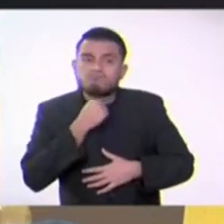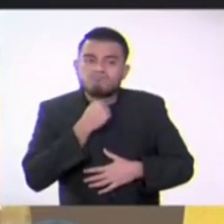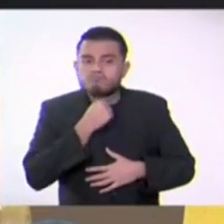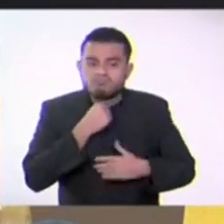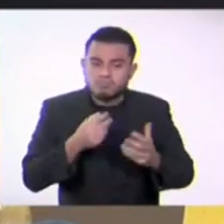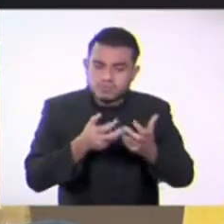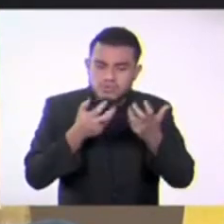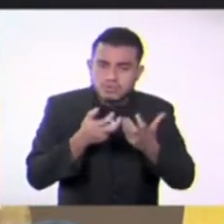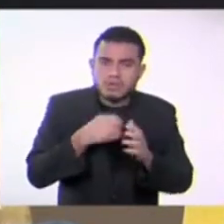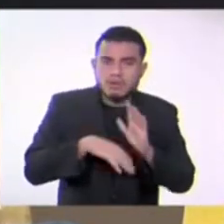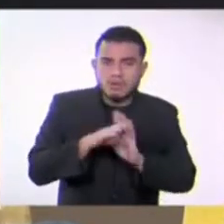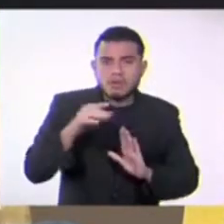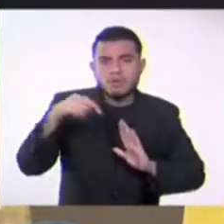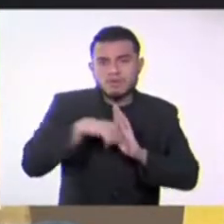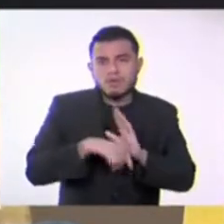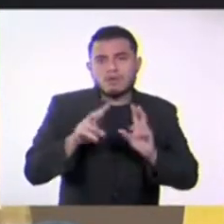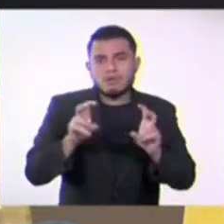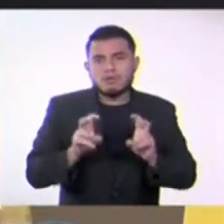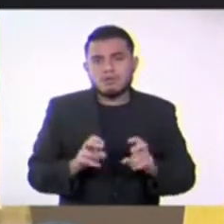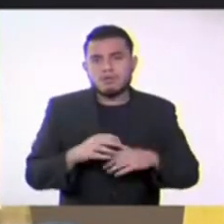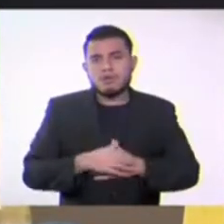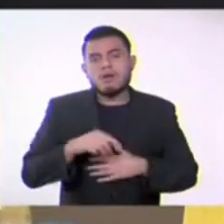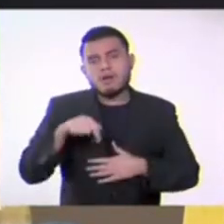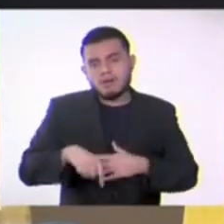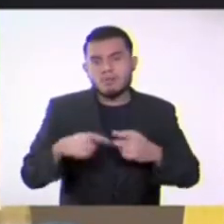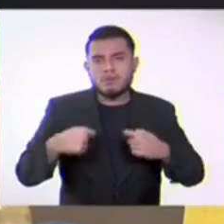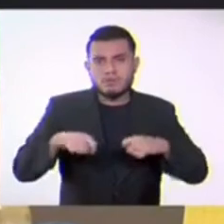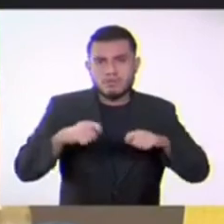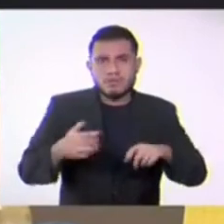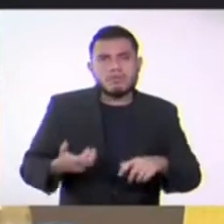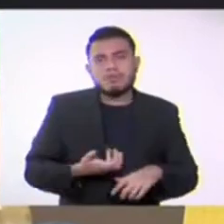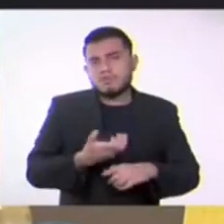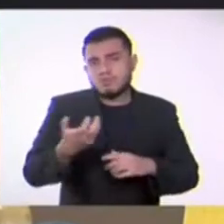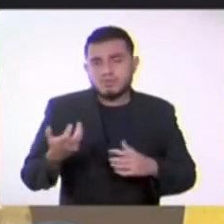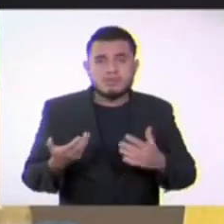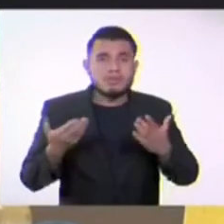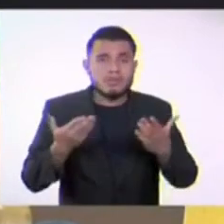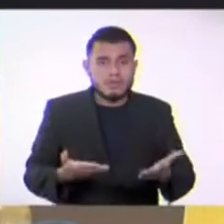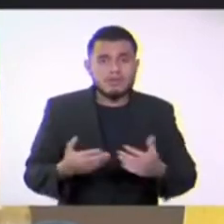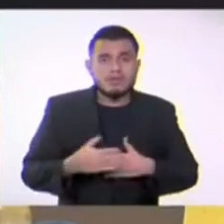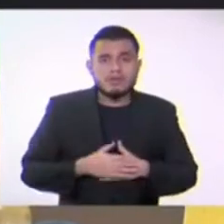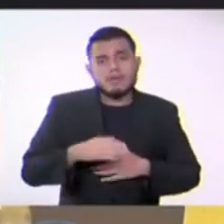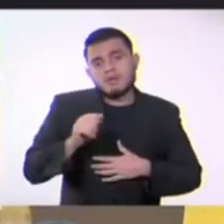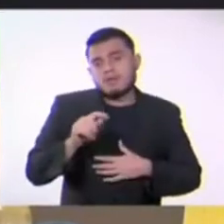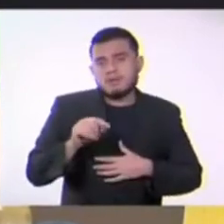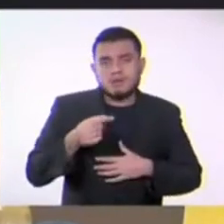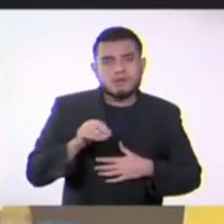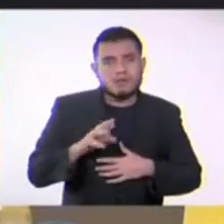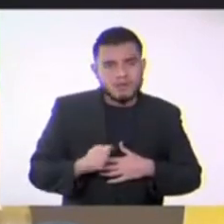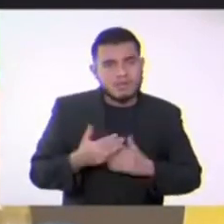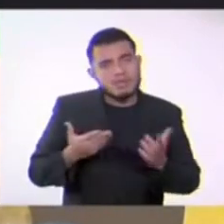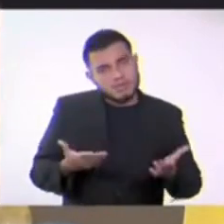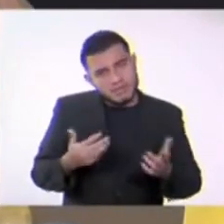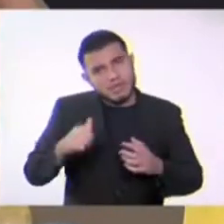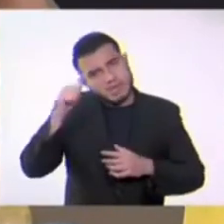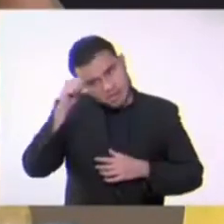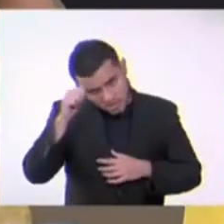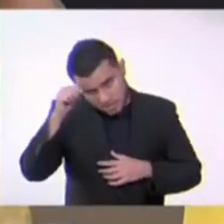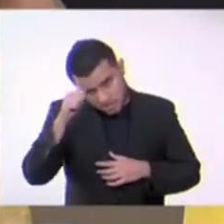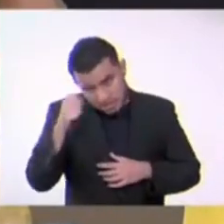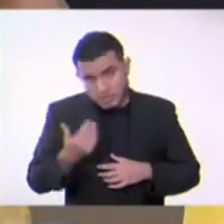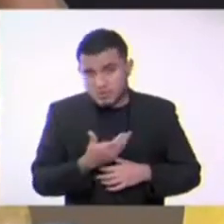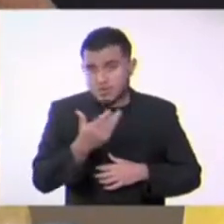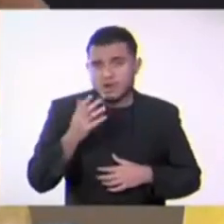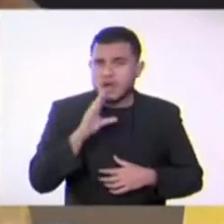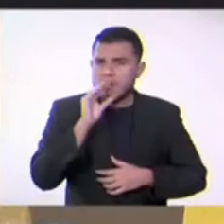en profundidad los detalles. Aquí hemos tratado de brindar algunas categorías de análisis, ¿verdad? Y cuando hablamos de